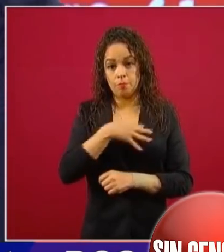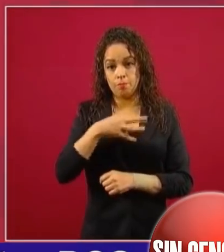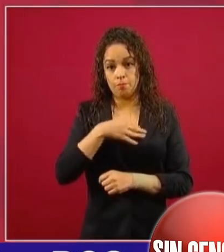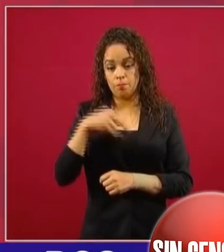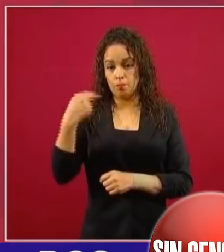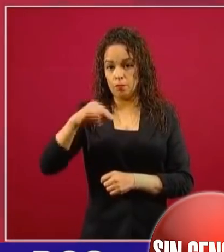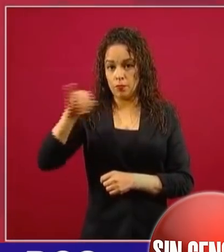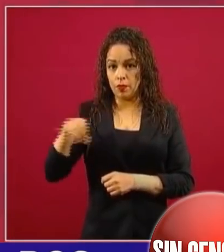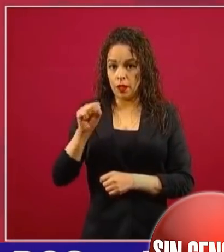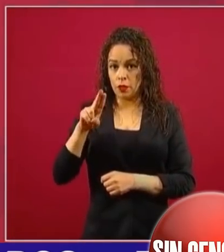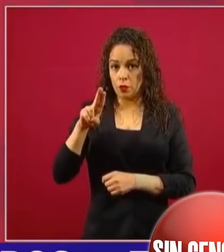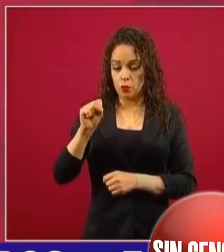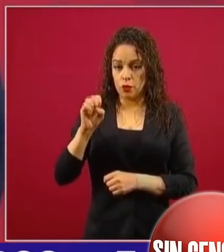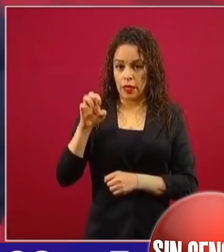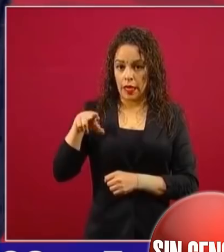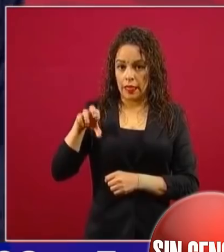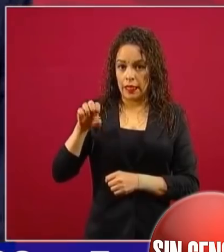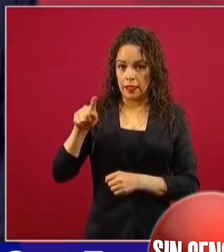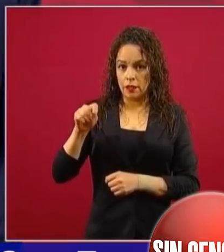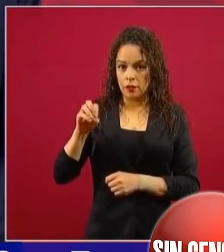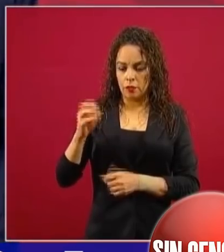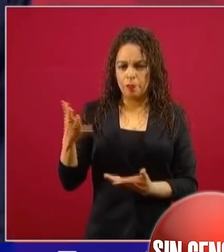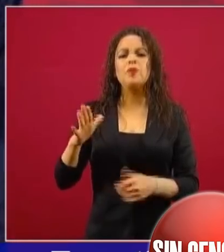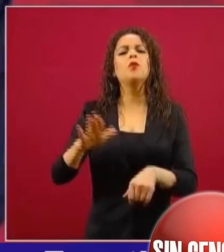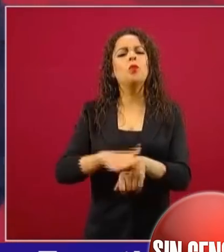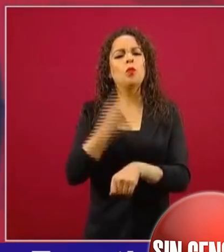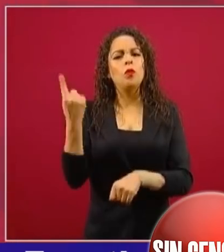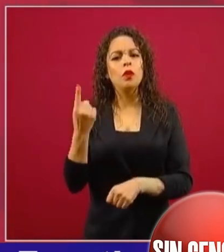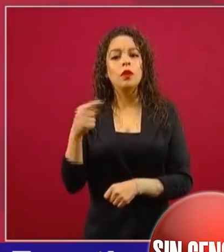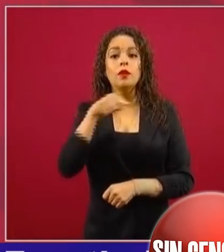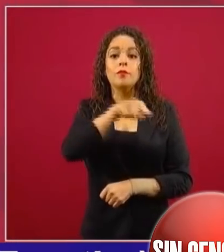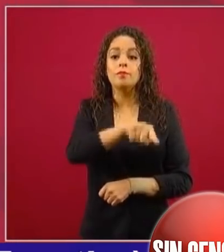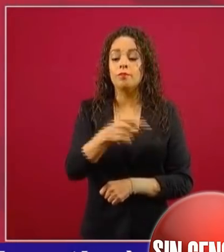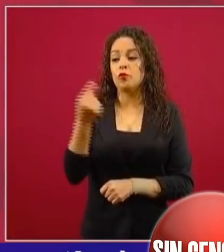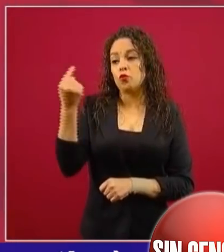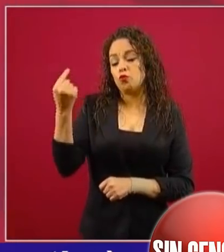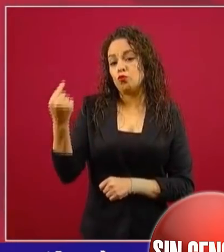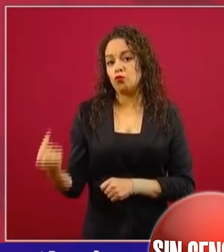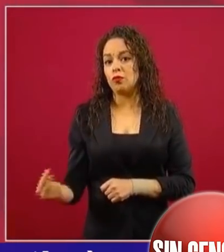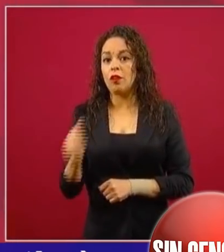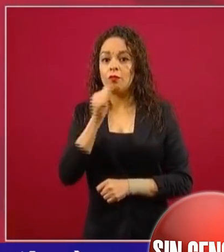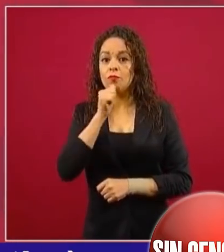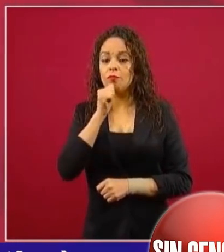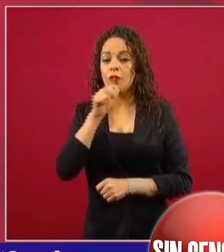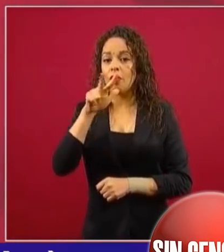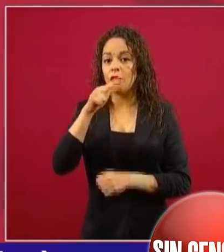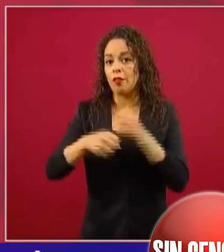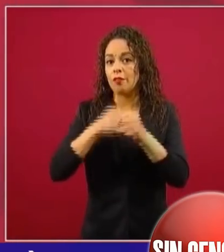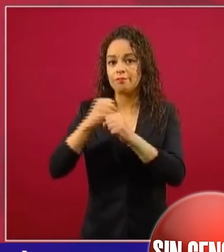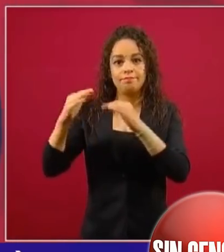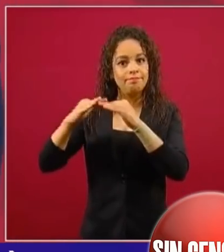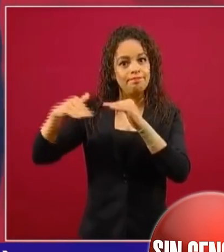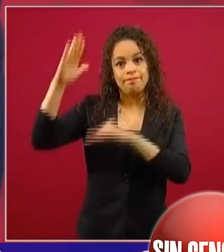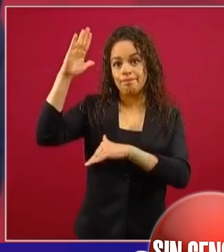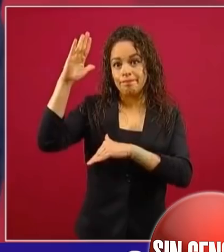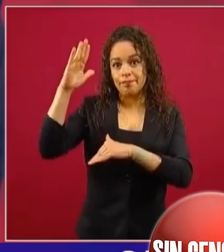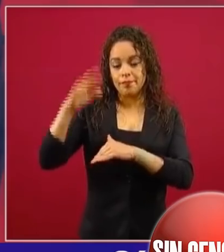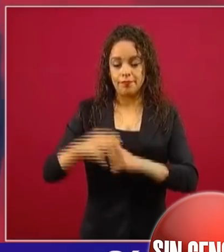porque es menor de edad. De modo que quien